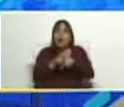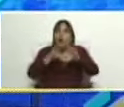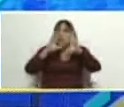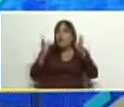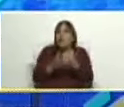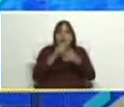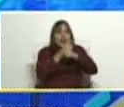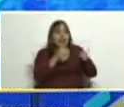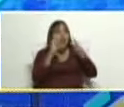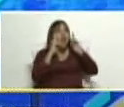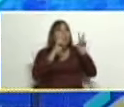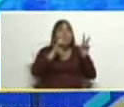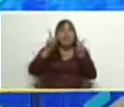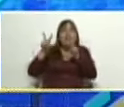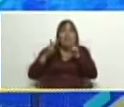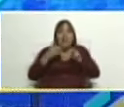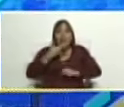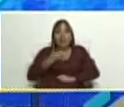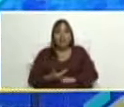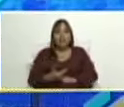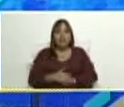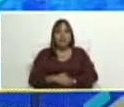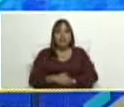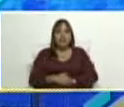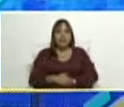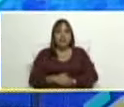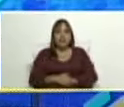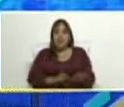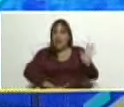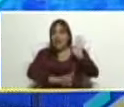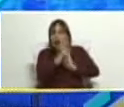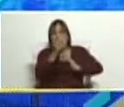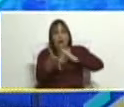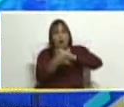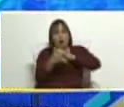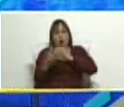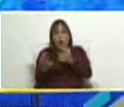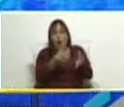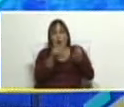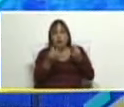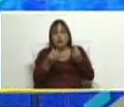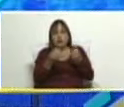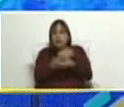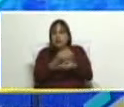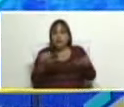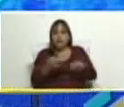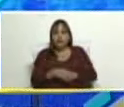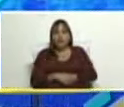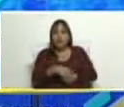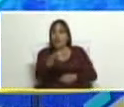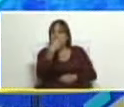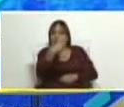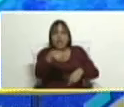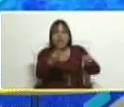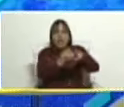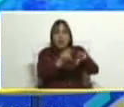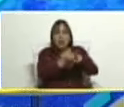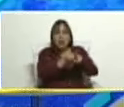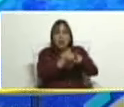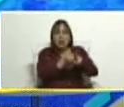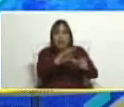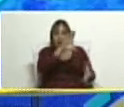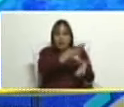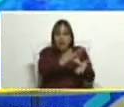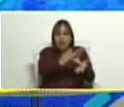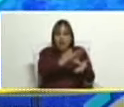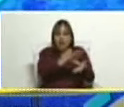Shanghái, de más avance tecnológico y económico del mundo, y hermané a Shanghái con el